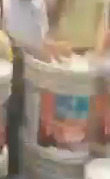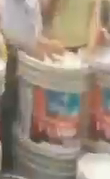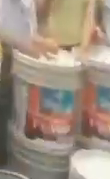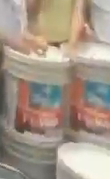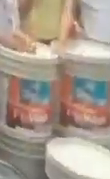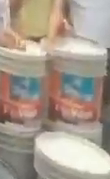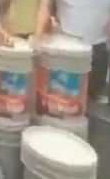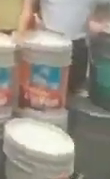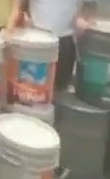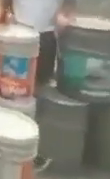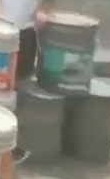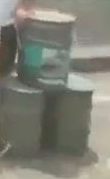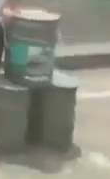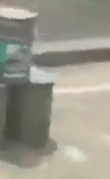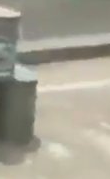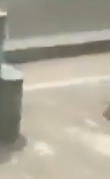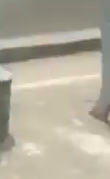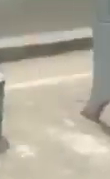presidente.